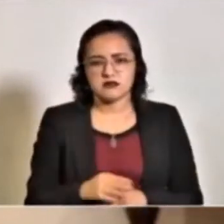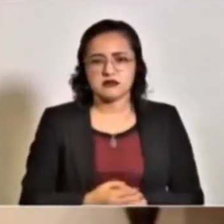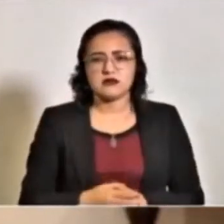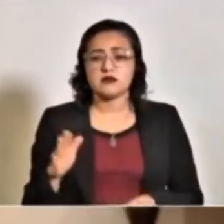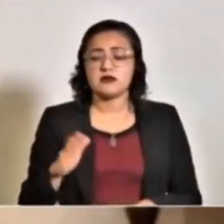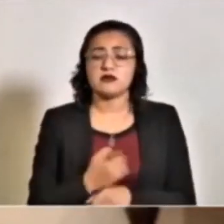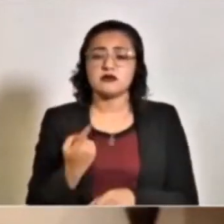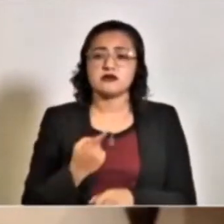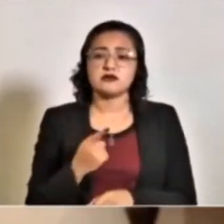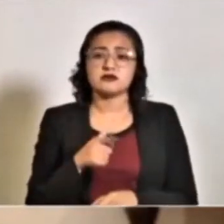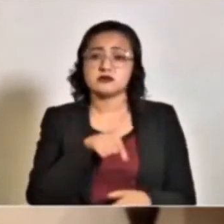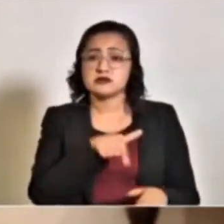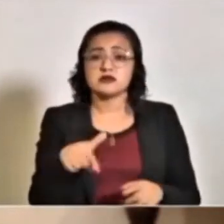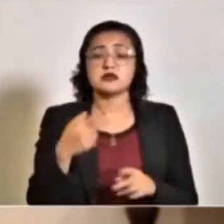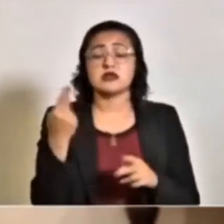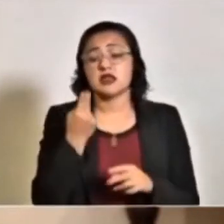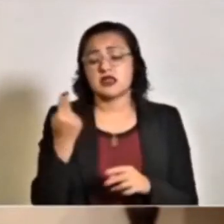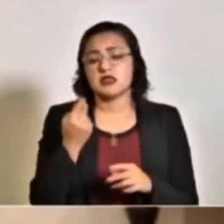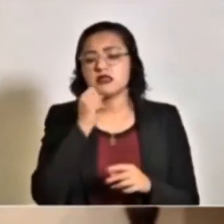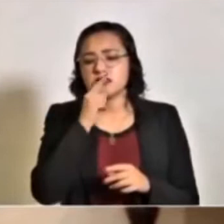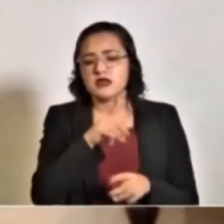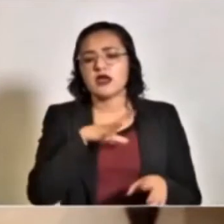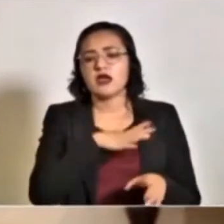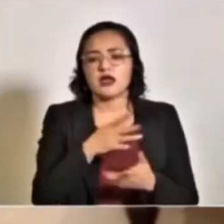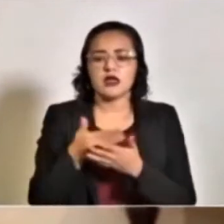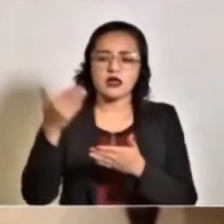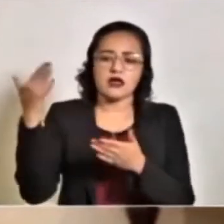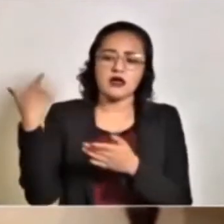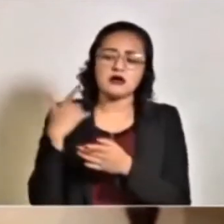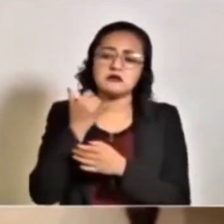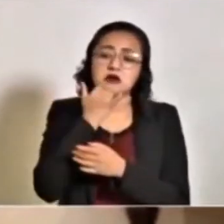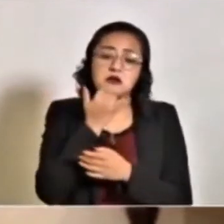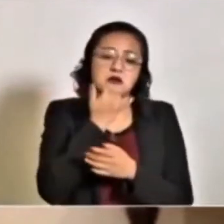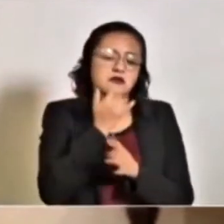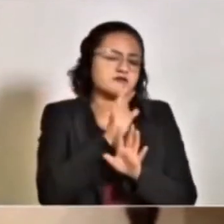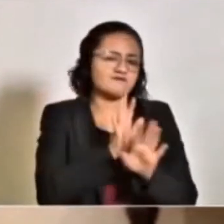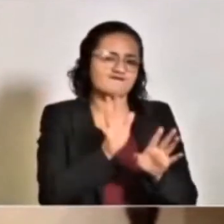porque detrás de la necesidad existen una bola de justificantes